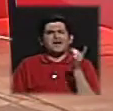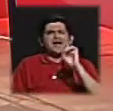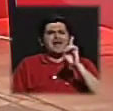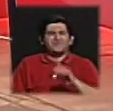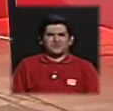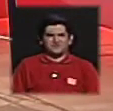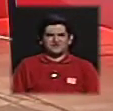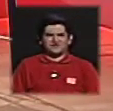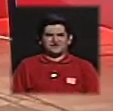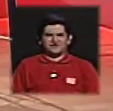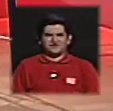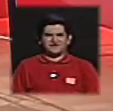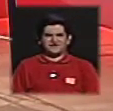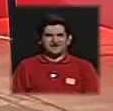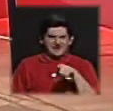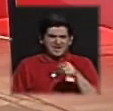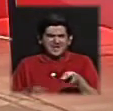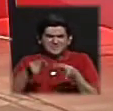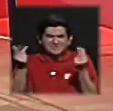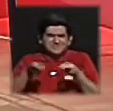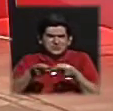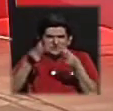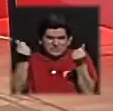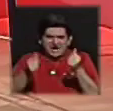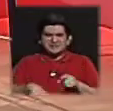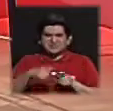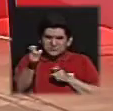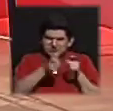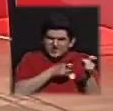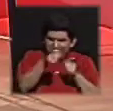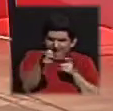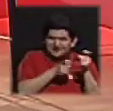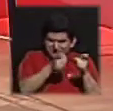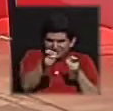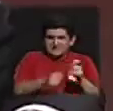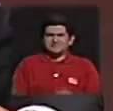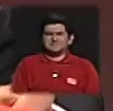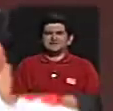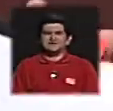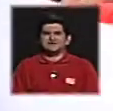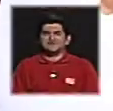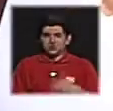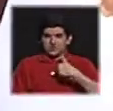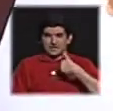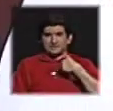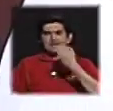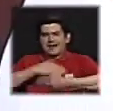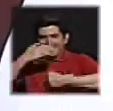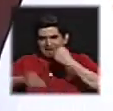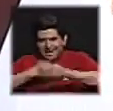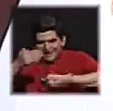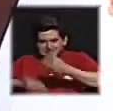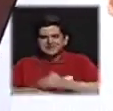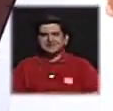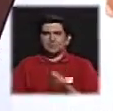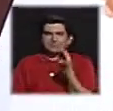la unidad, los gastos de administración de la gestión de estos